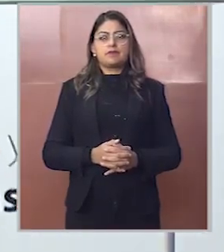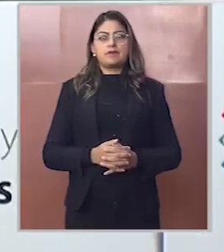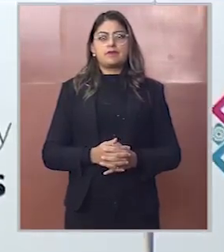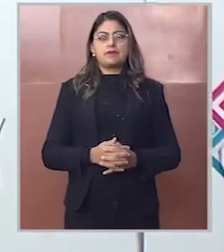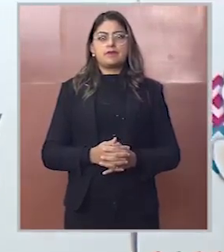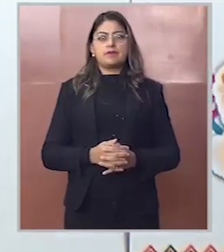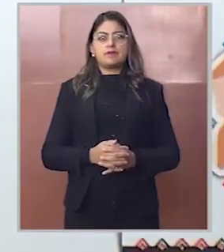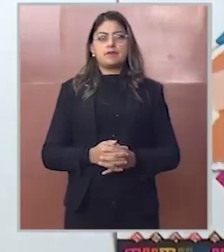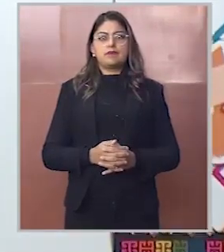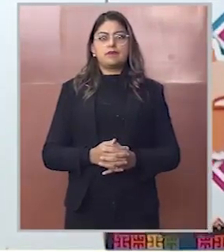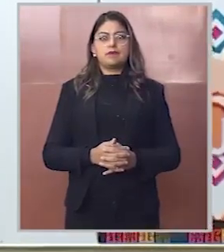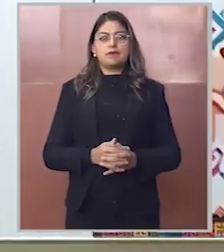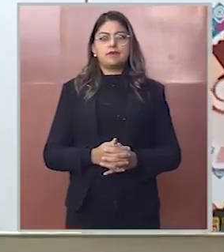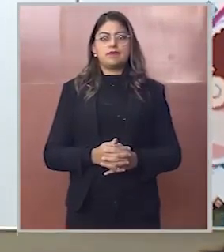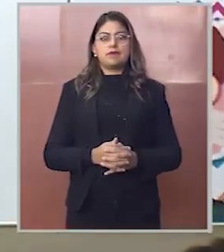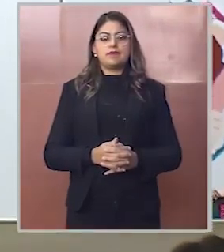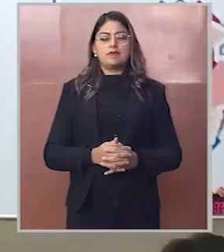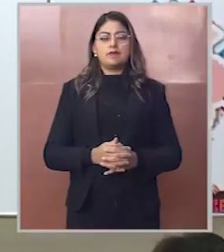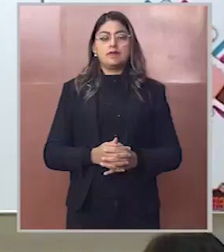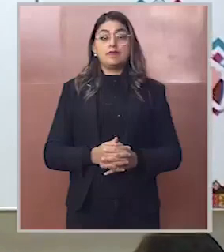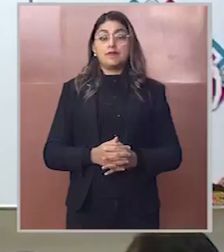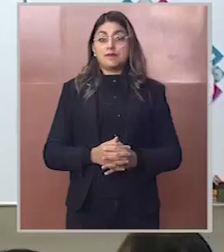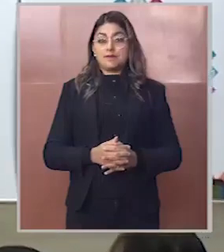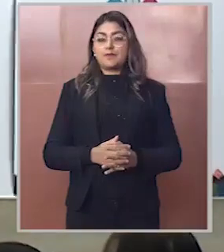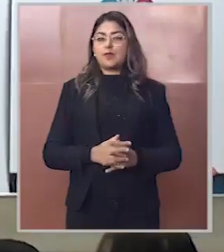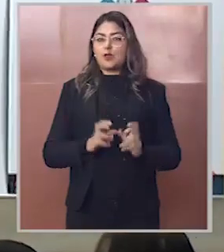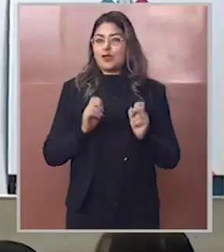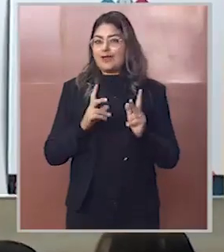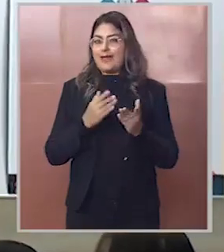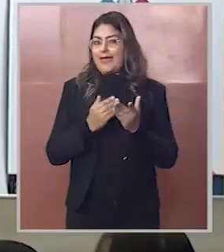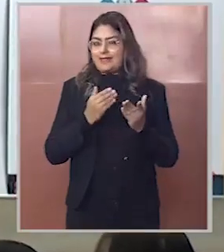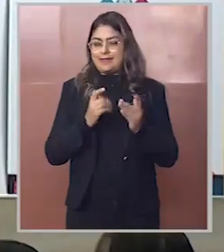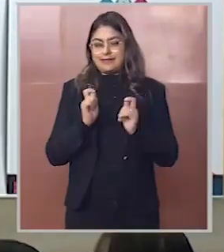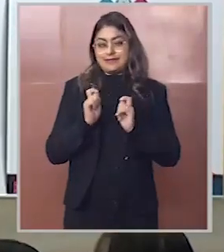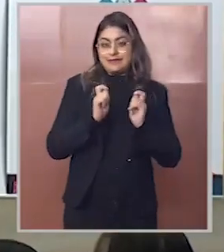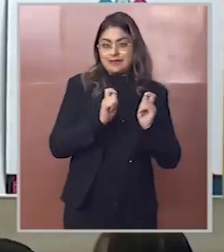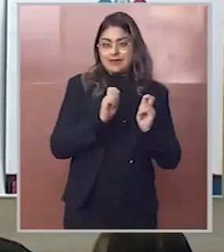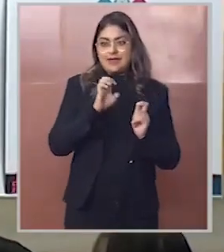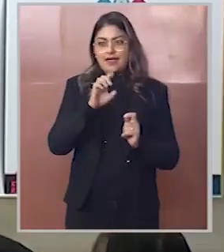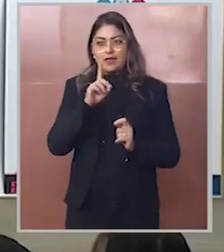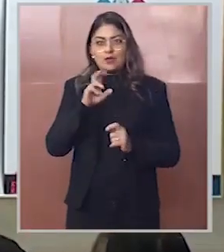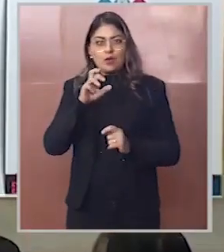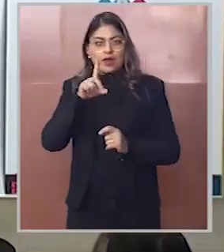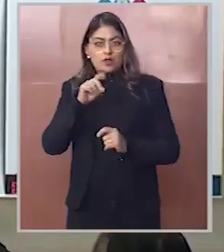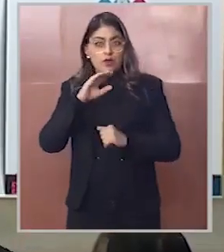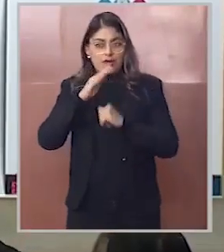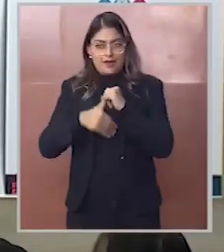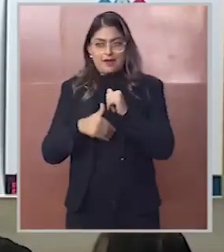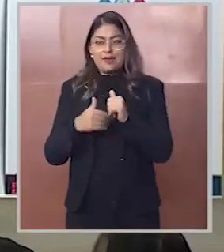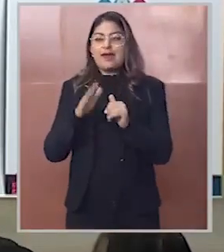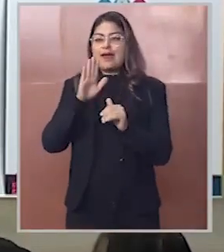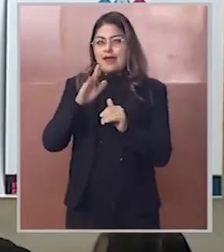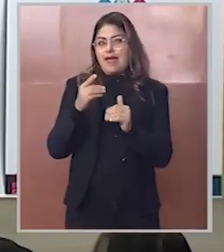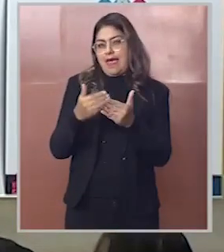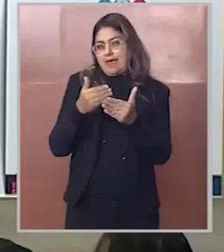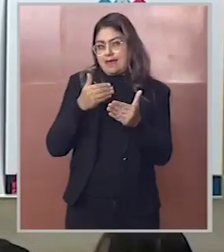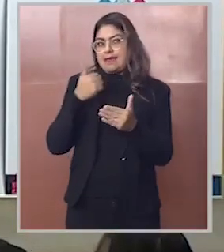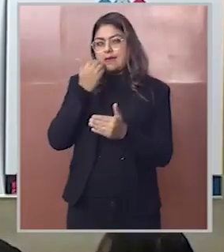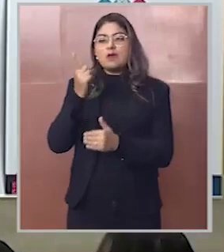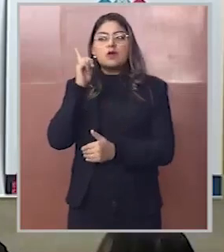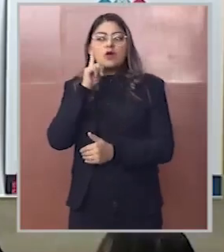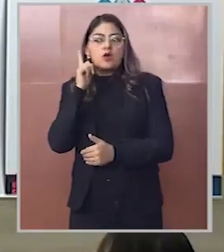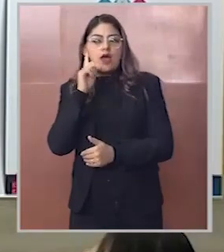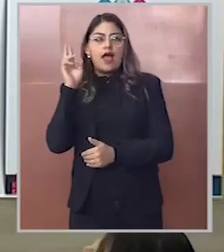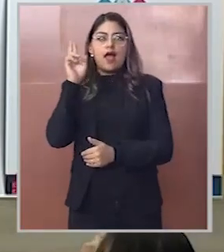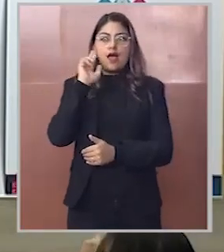que antes de dar la palabra Eduardo para que concluya el panel amos Escuchar algunos de los audios nos pued ayudar des el